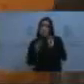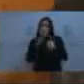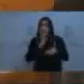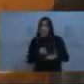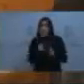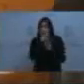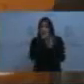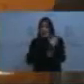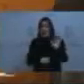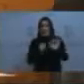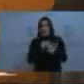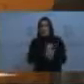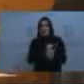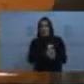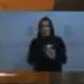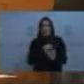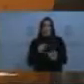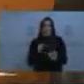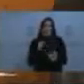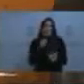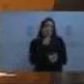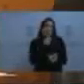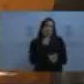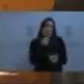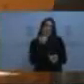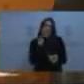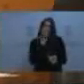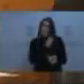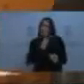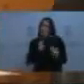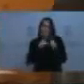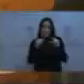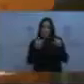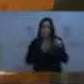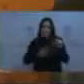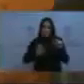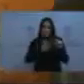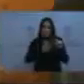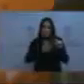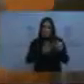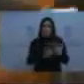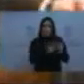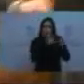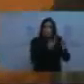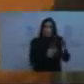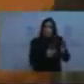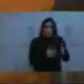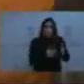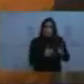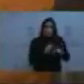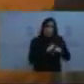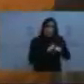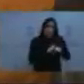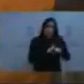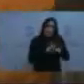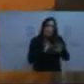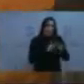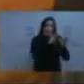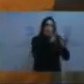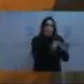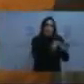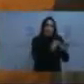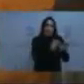momento están entre las mejores de la comunidad autónoma. Usted, perdone que se lo diga, acompañado de